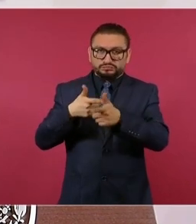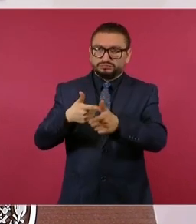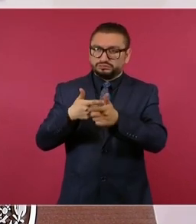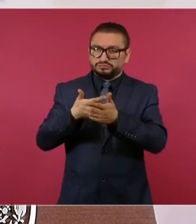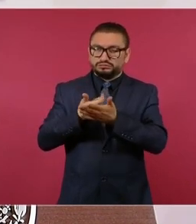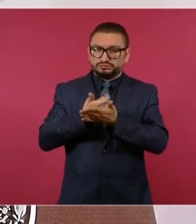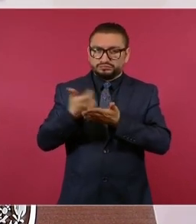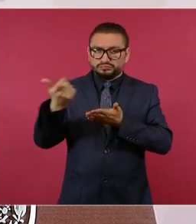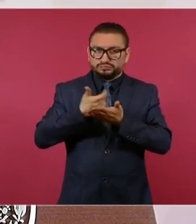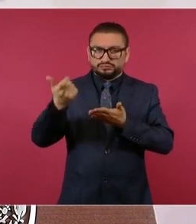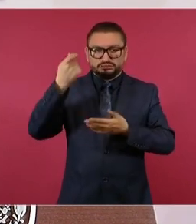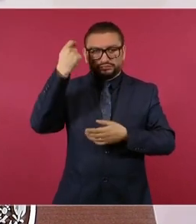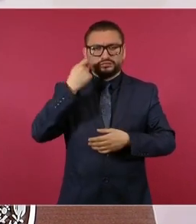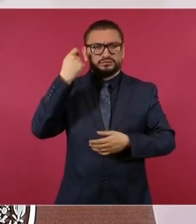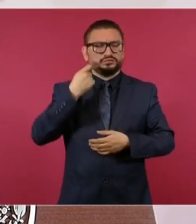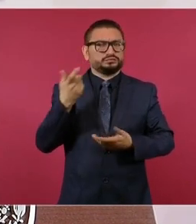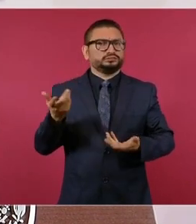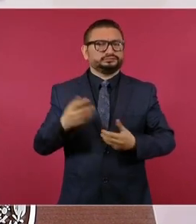pensiones.